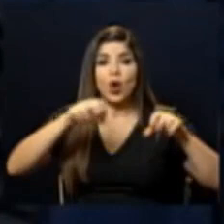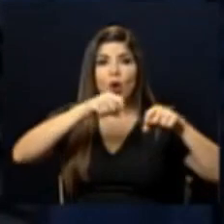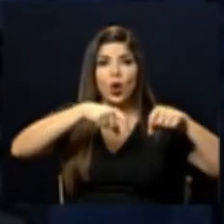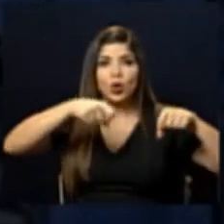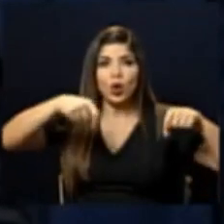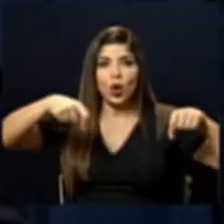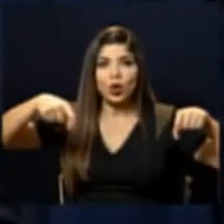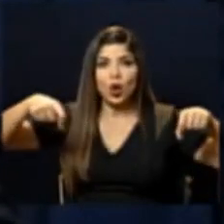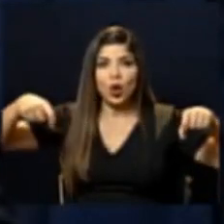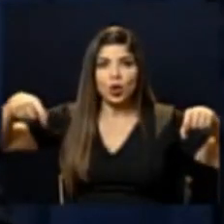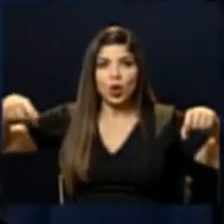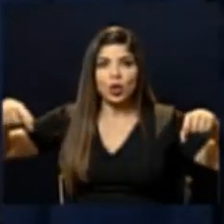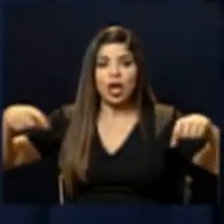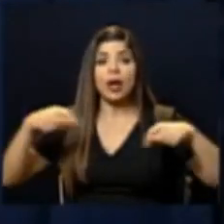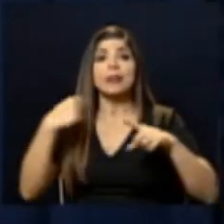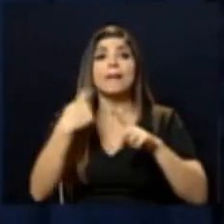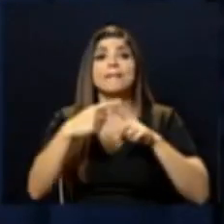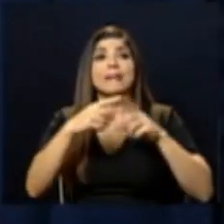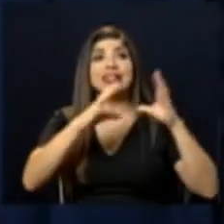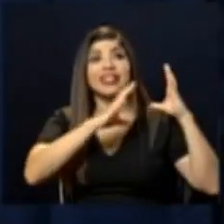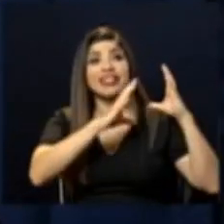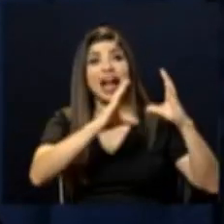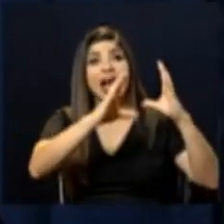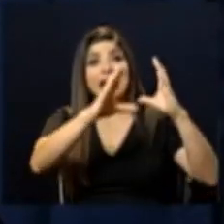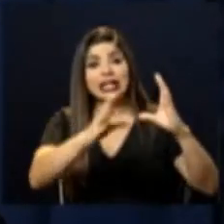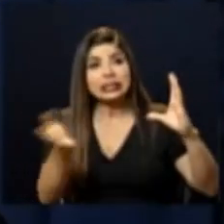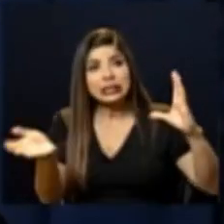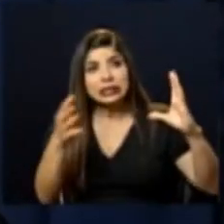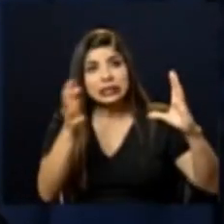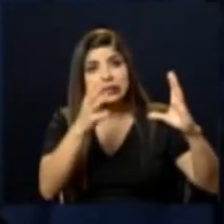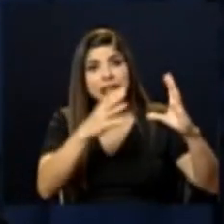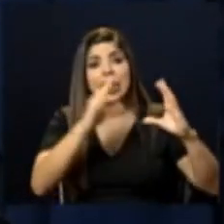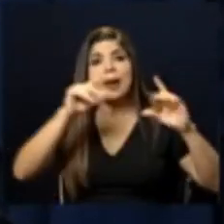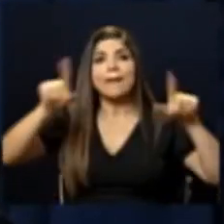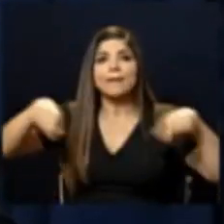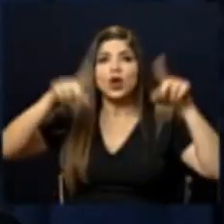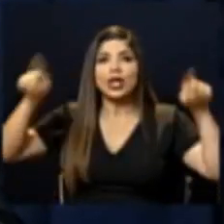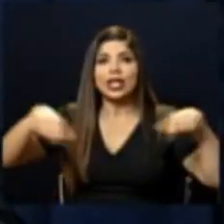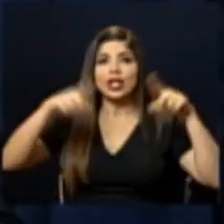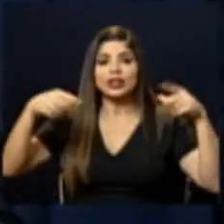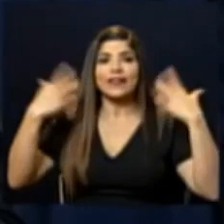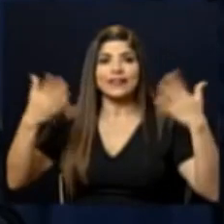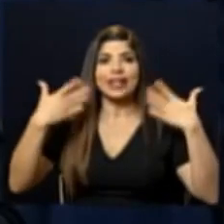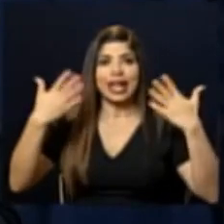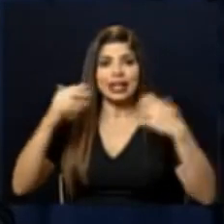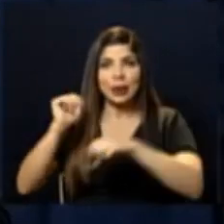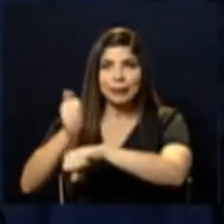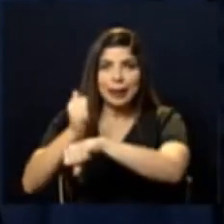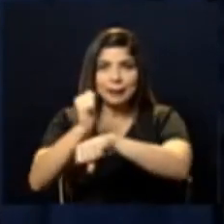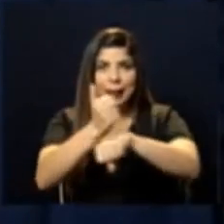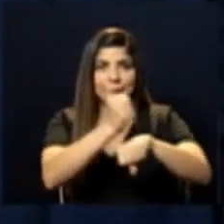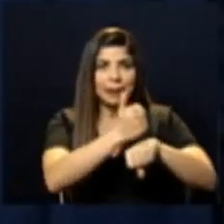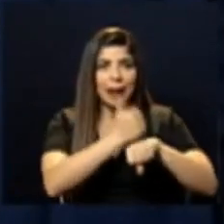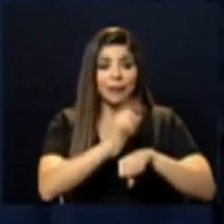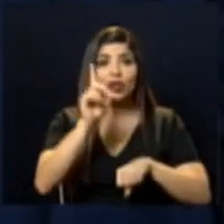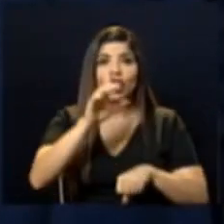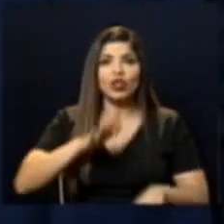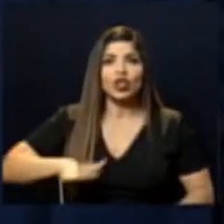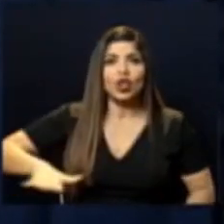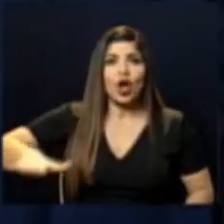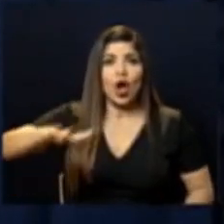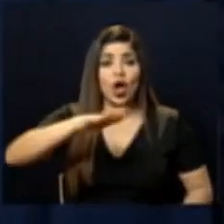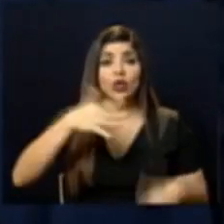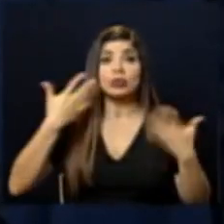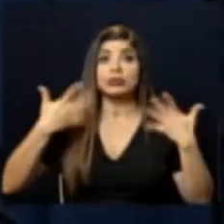tanques de almacenamiento e instalado molinos a viento. En todo el país se han